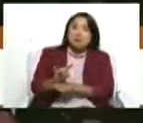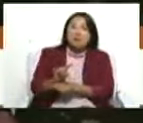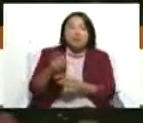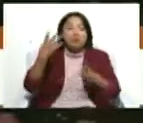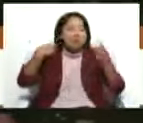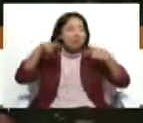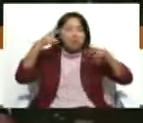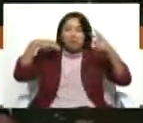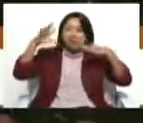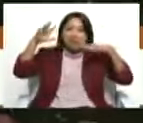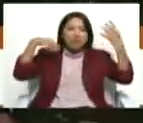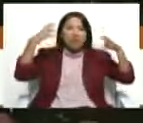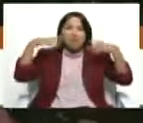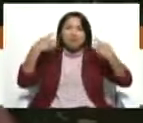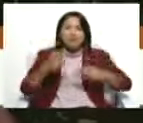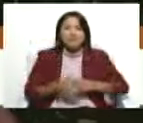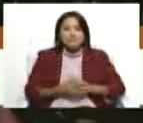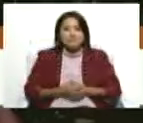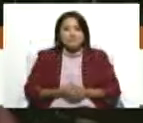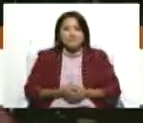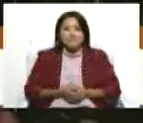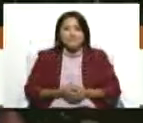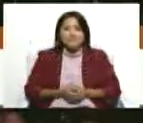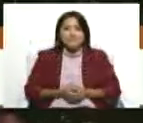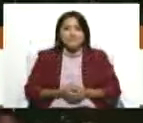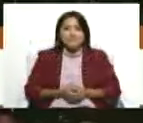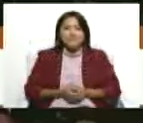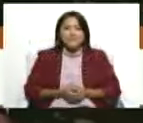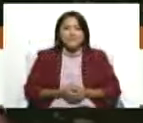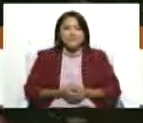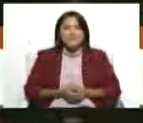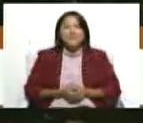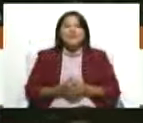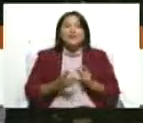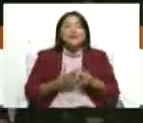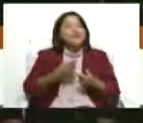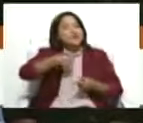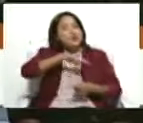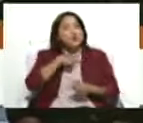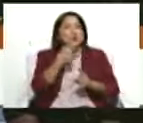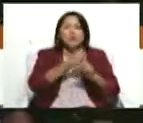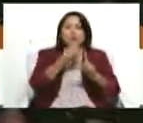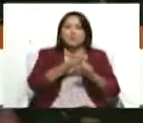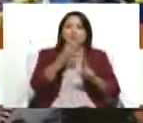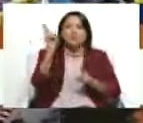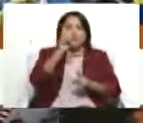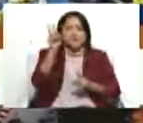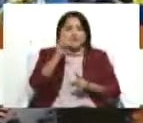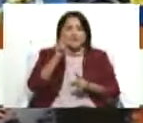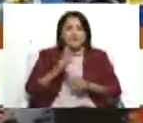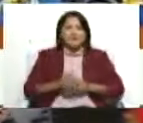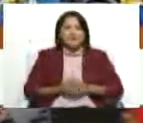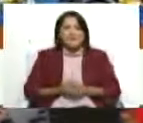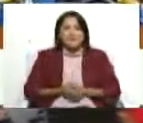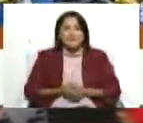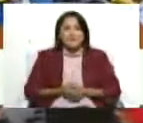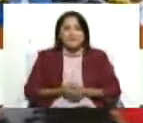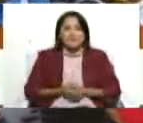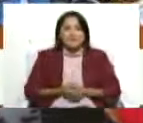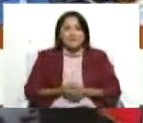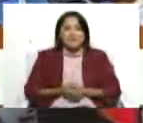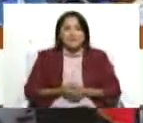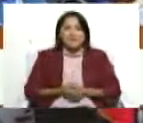ahora. A la hora de defender la patria se vale todo. ¿O no? ¿O no se vale